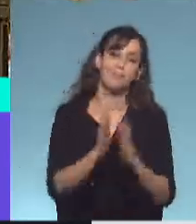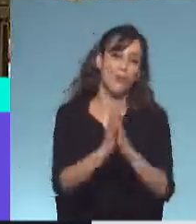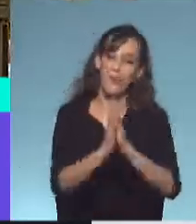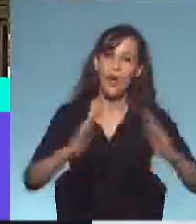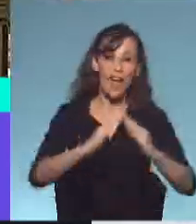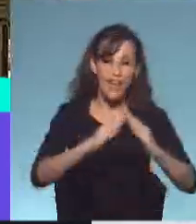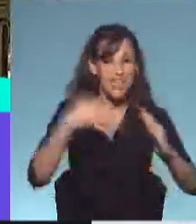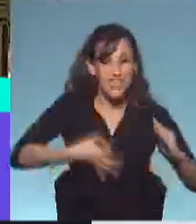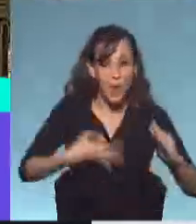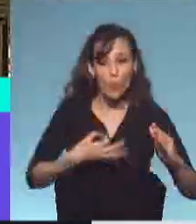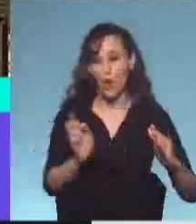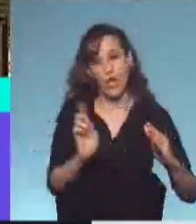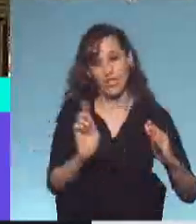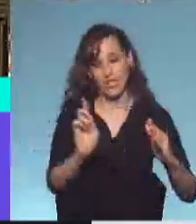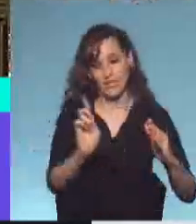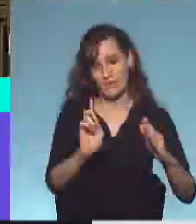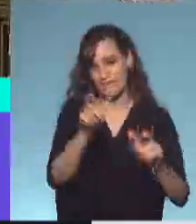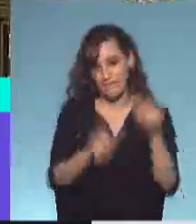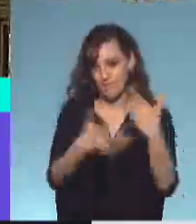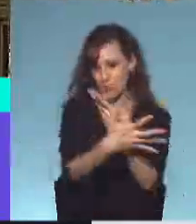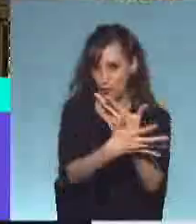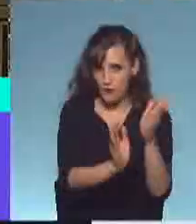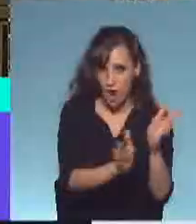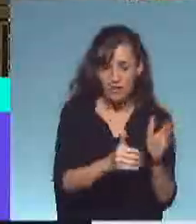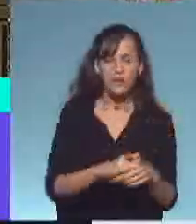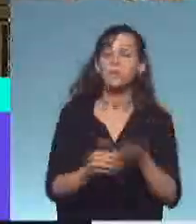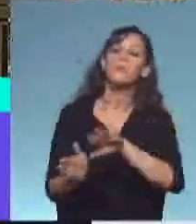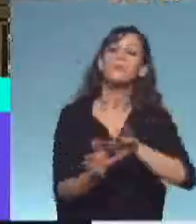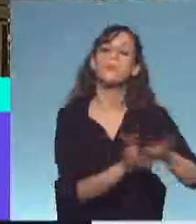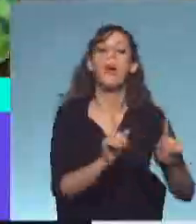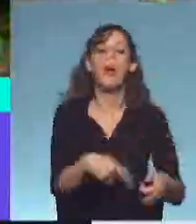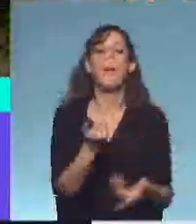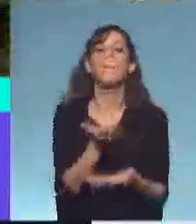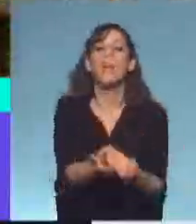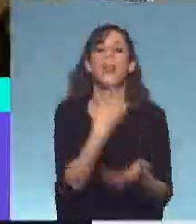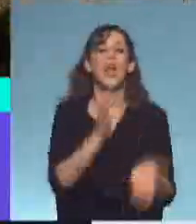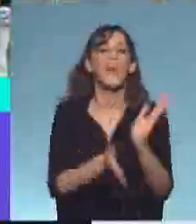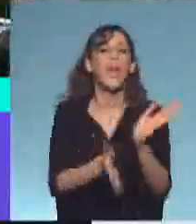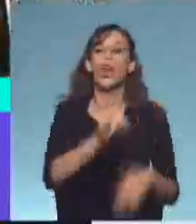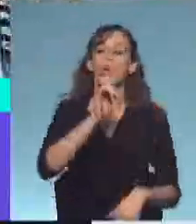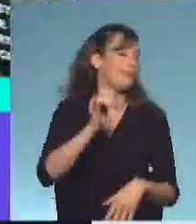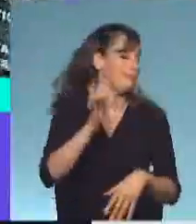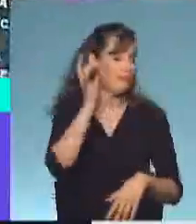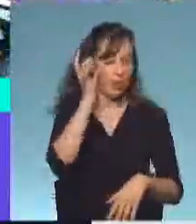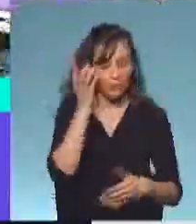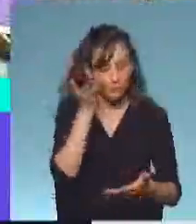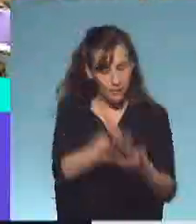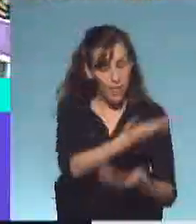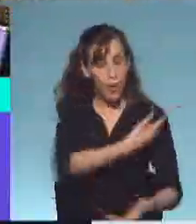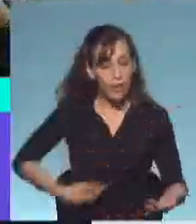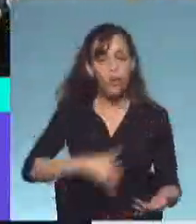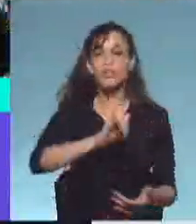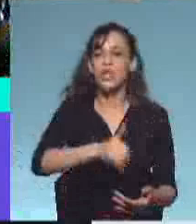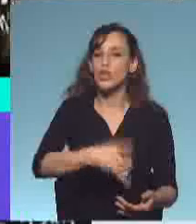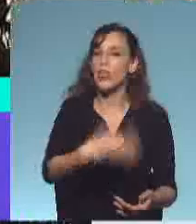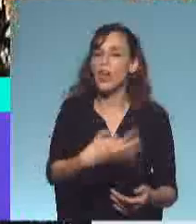seguro para quienes atraviesan esa situación de violencia por otra parte exigen al gobierno la declaración de emergencia nacional en violencia de género